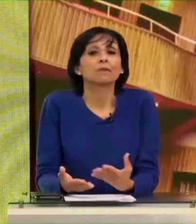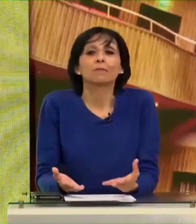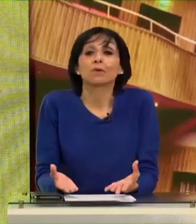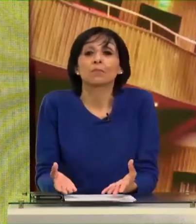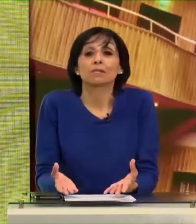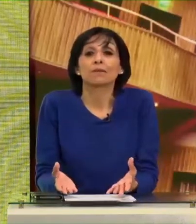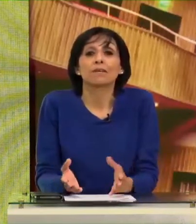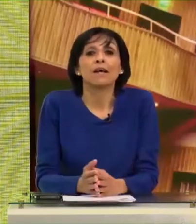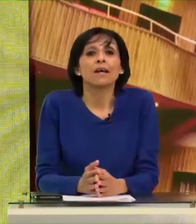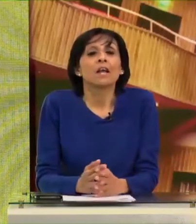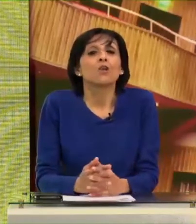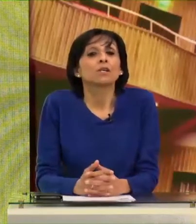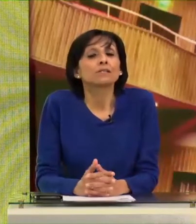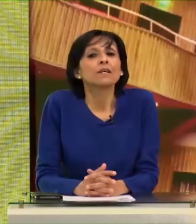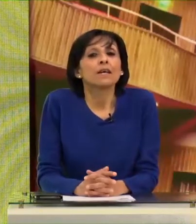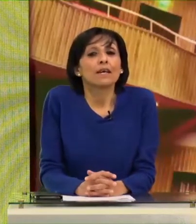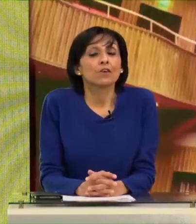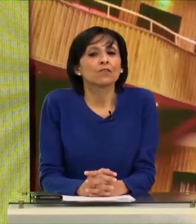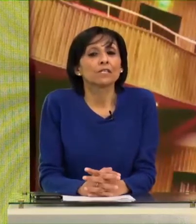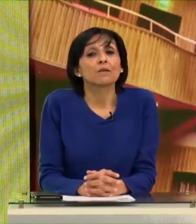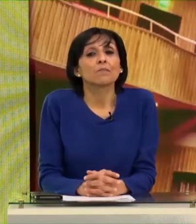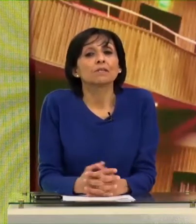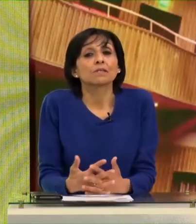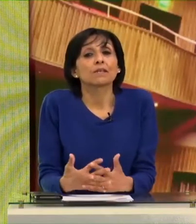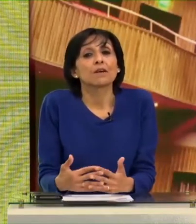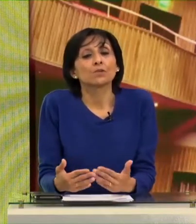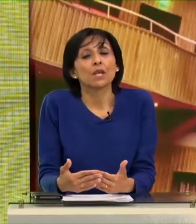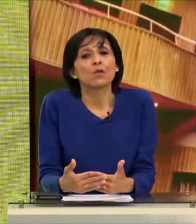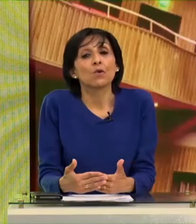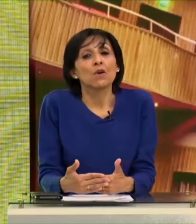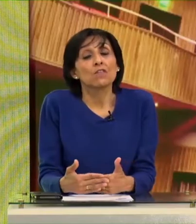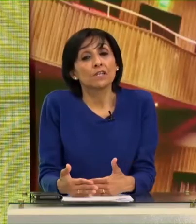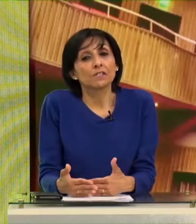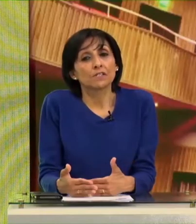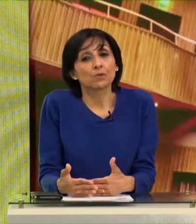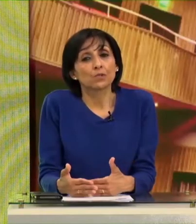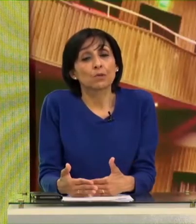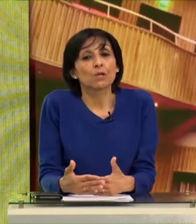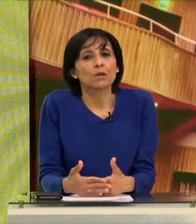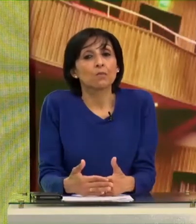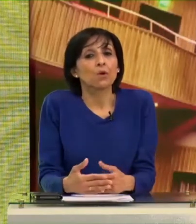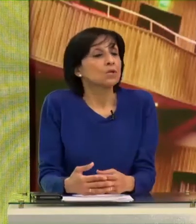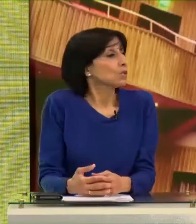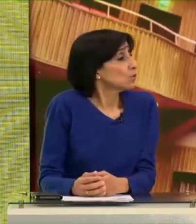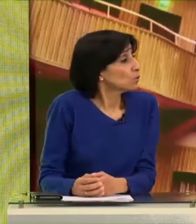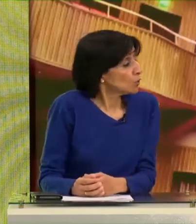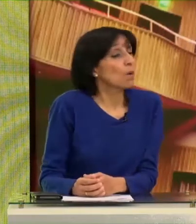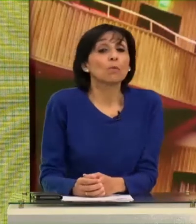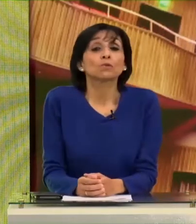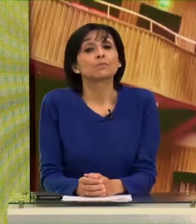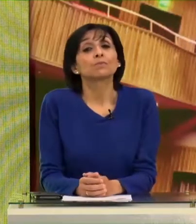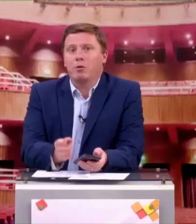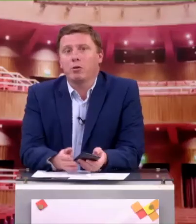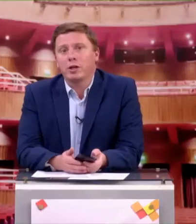veremos qué pasa mañana lo que sí de prensa se han anunciado diferentes situaciones por ejemplo si